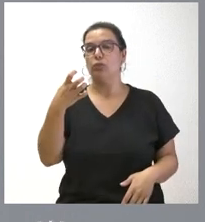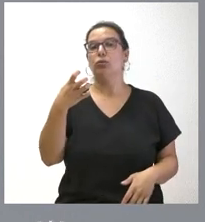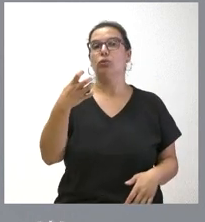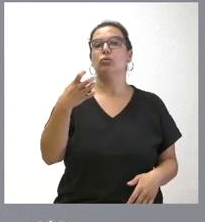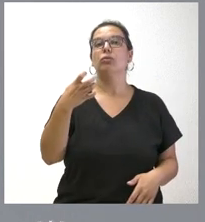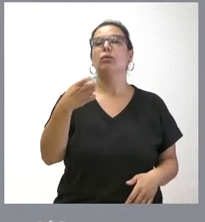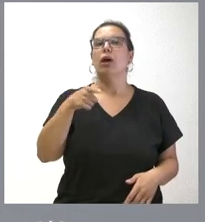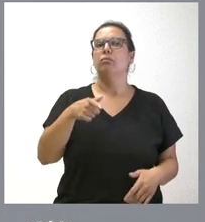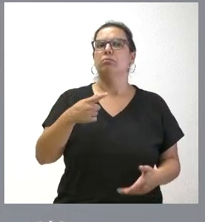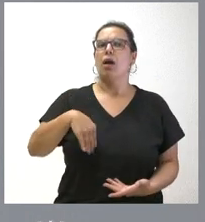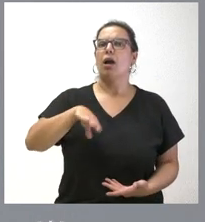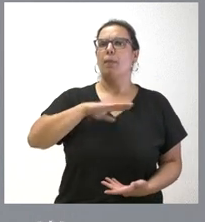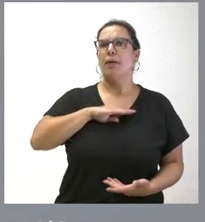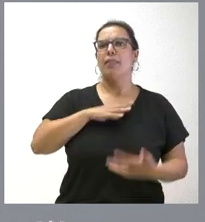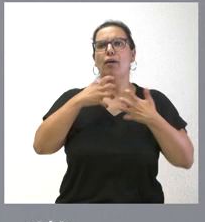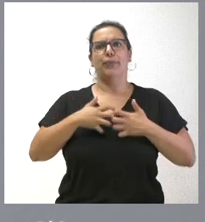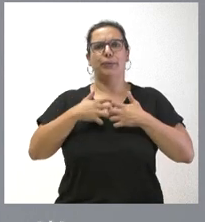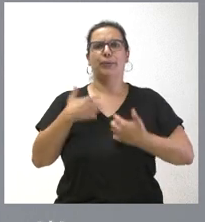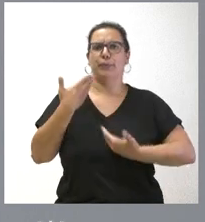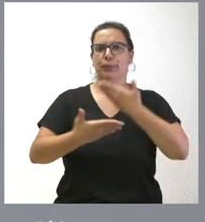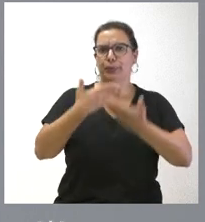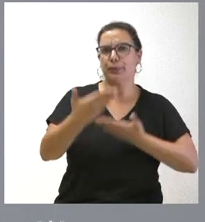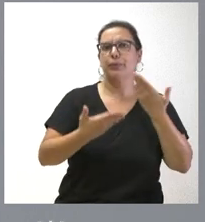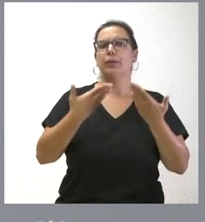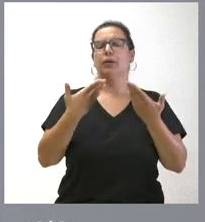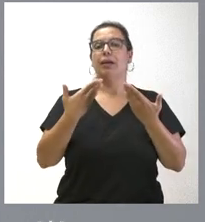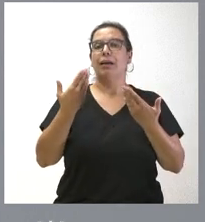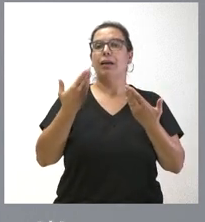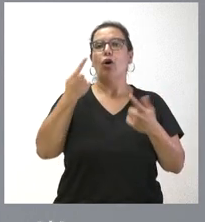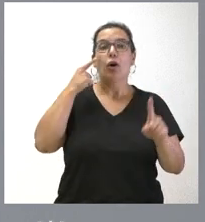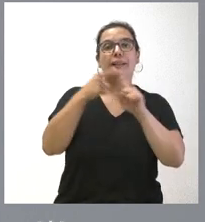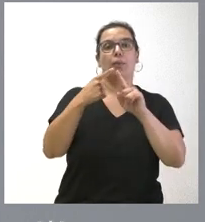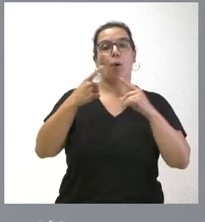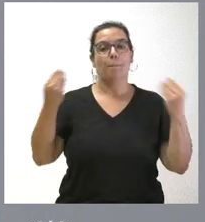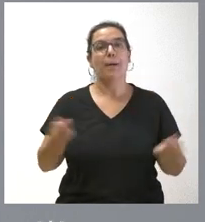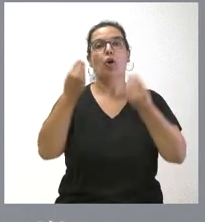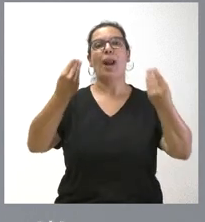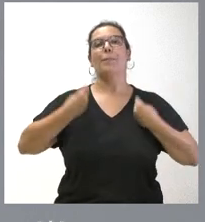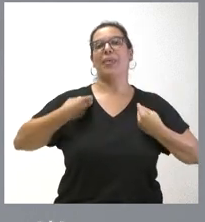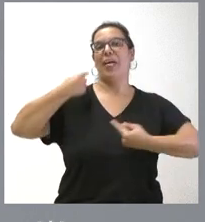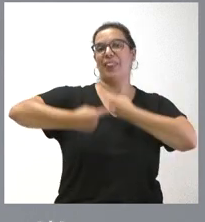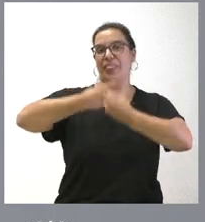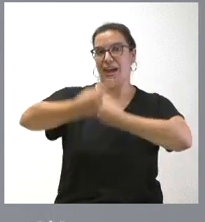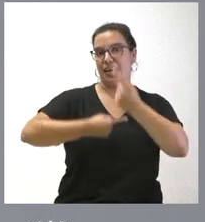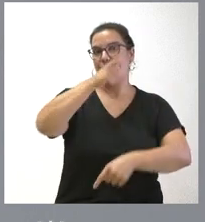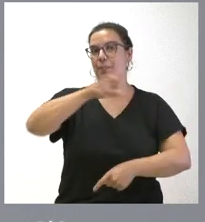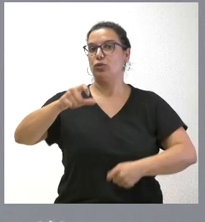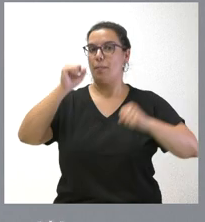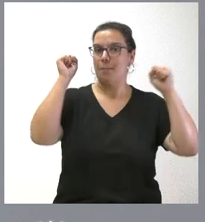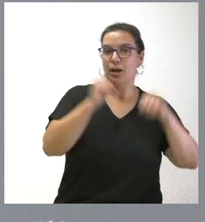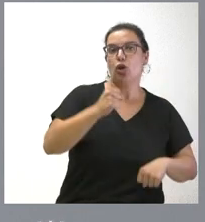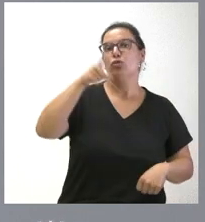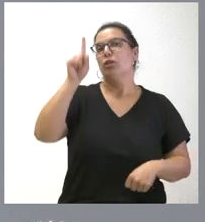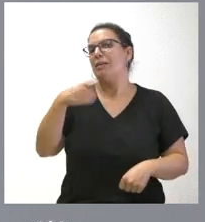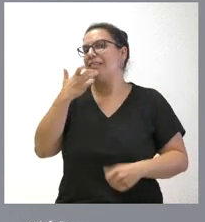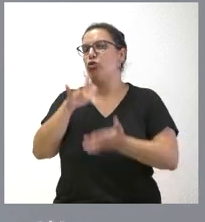con una gran capacidad de funcionalidades diseñadas para mejorar la vida diaria de este tipo de población las personas mayores y las personas con